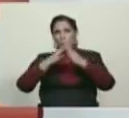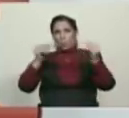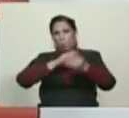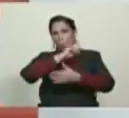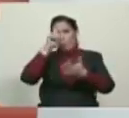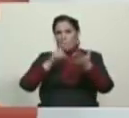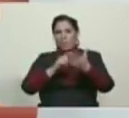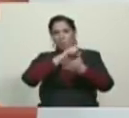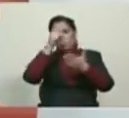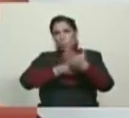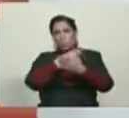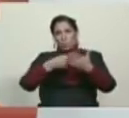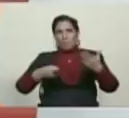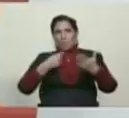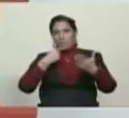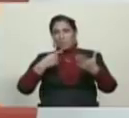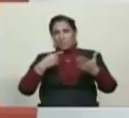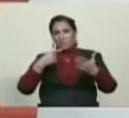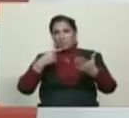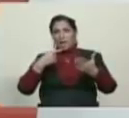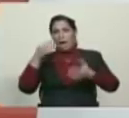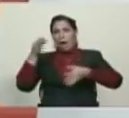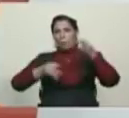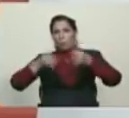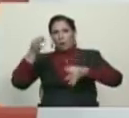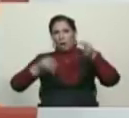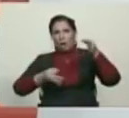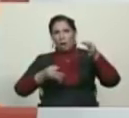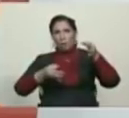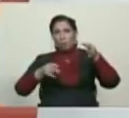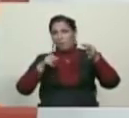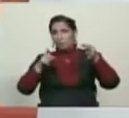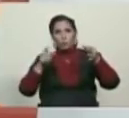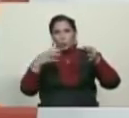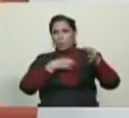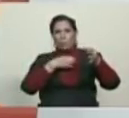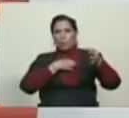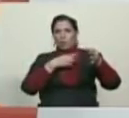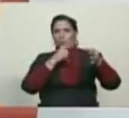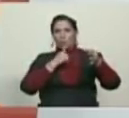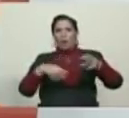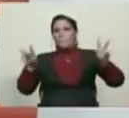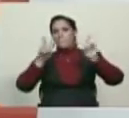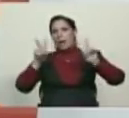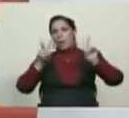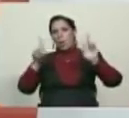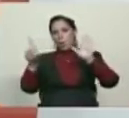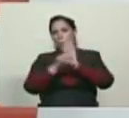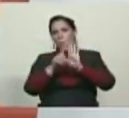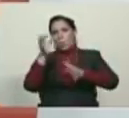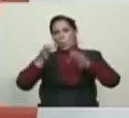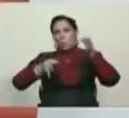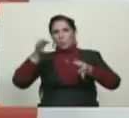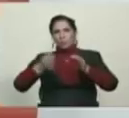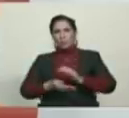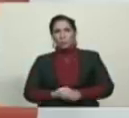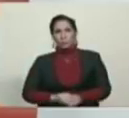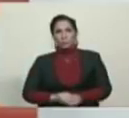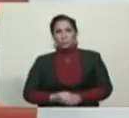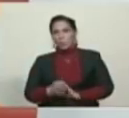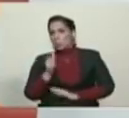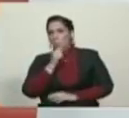compañeros abogados, absolutamente irrito, no tiene ningún valor jurídico, no